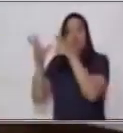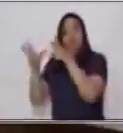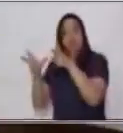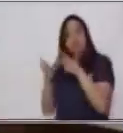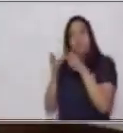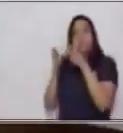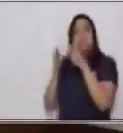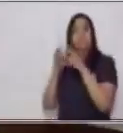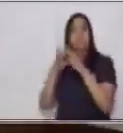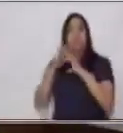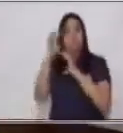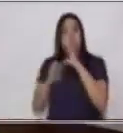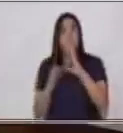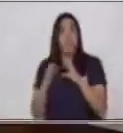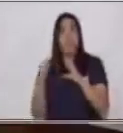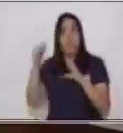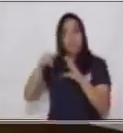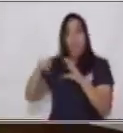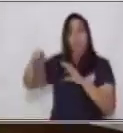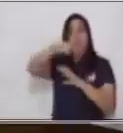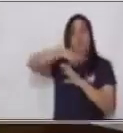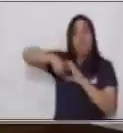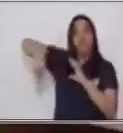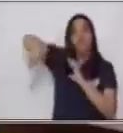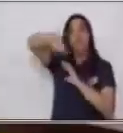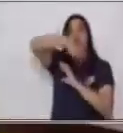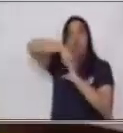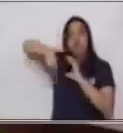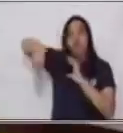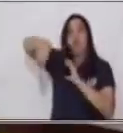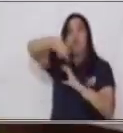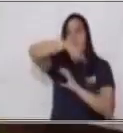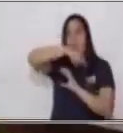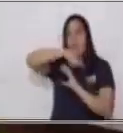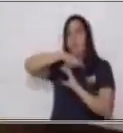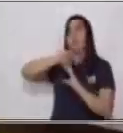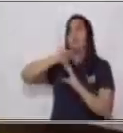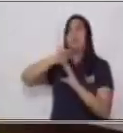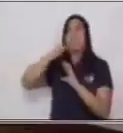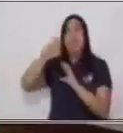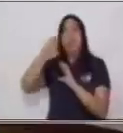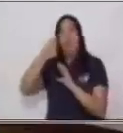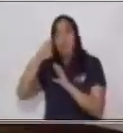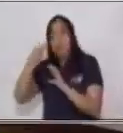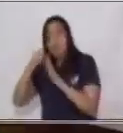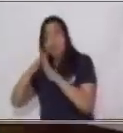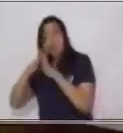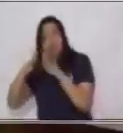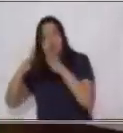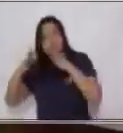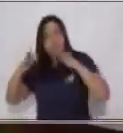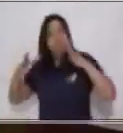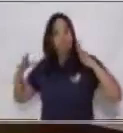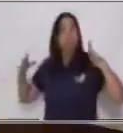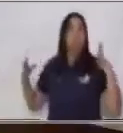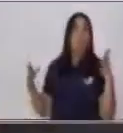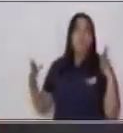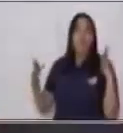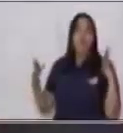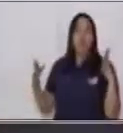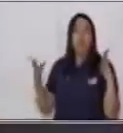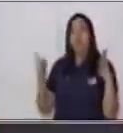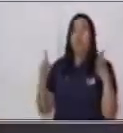giren, que a pesar de como nosotros lo vemos de ese gran tamaño, realmente es una estrella de tamaño